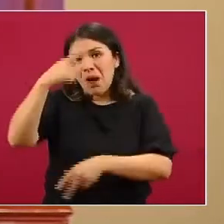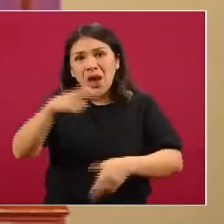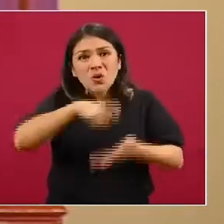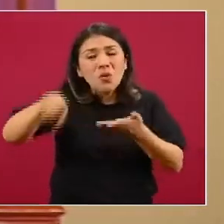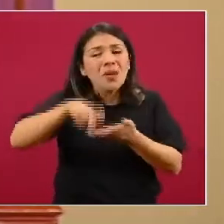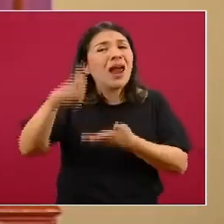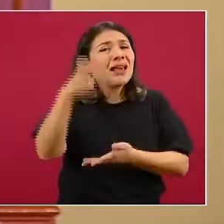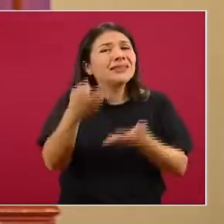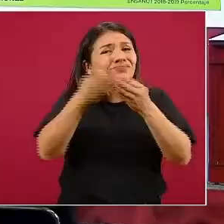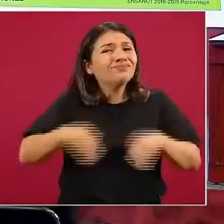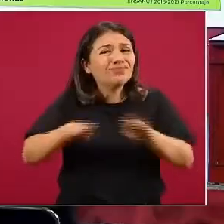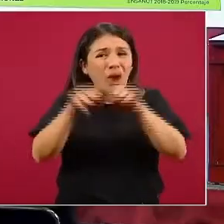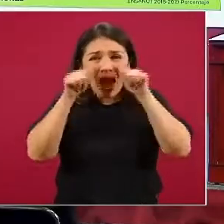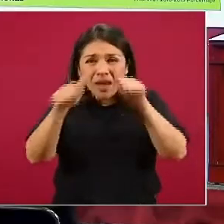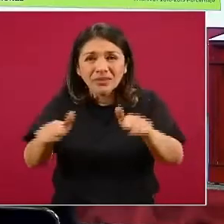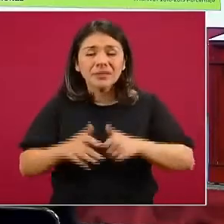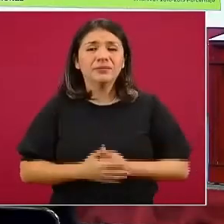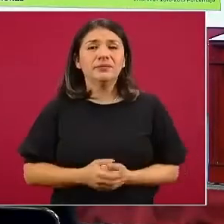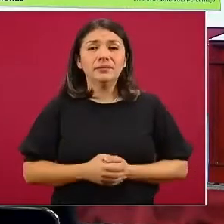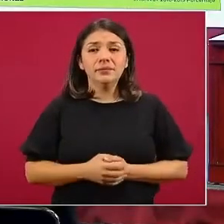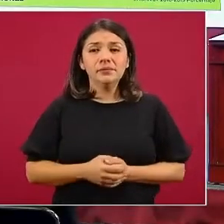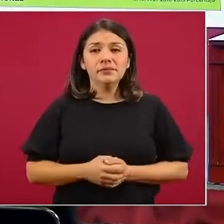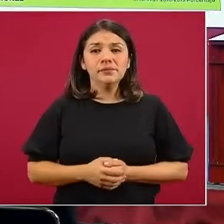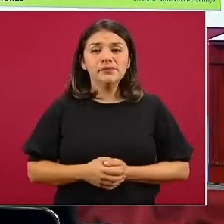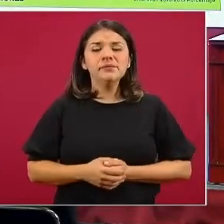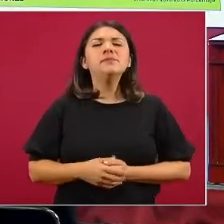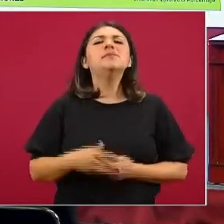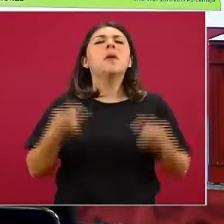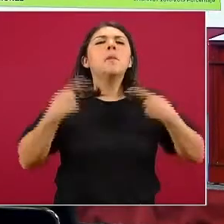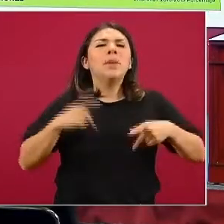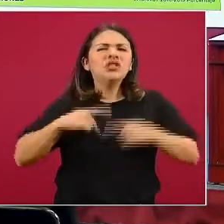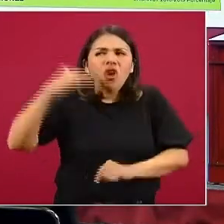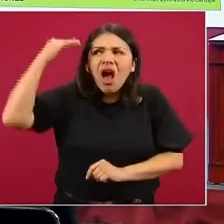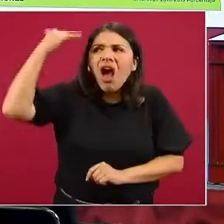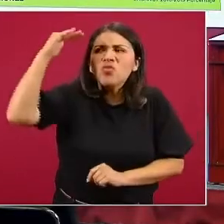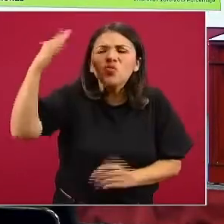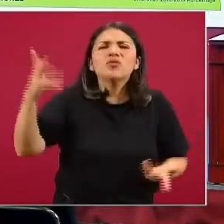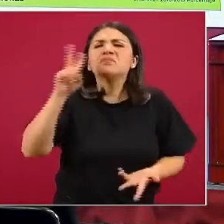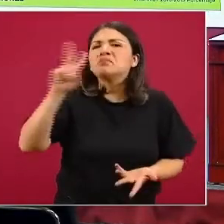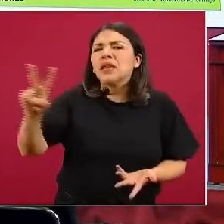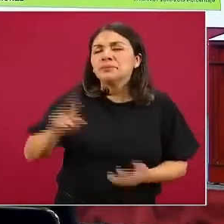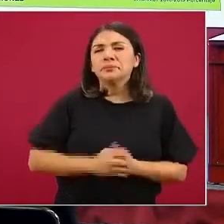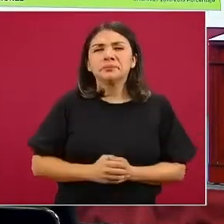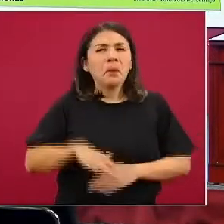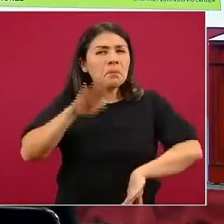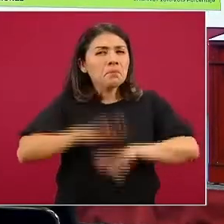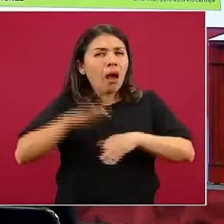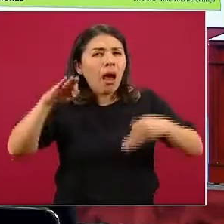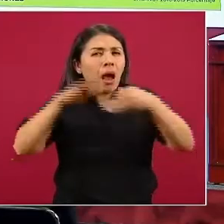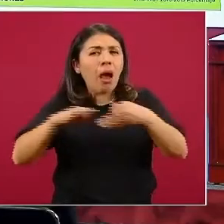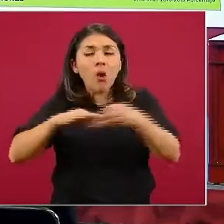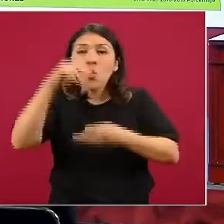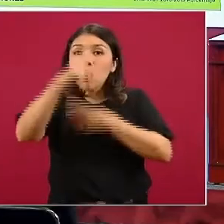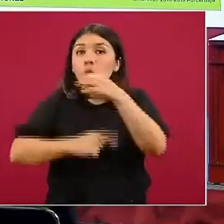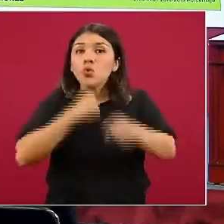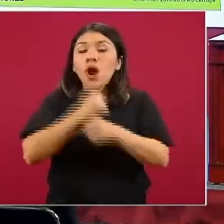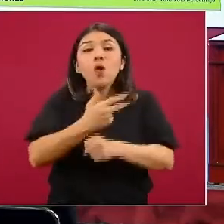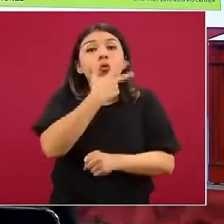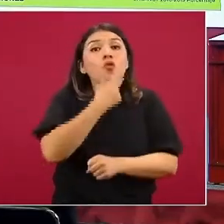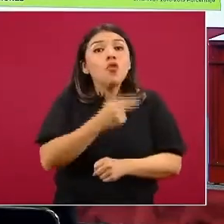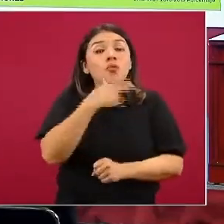La que sigue. ¿Qué vemos en los adultos? Bueno, La prevalencia de consumo anual en hombres